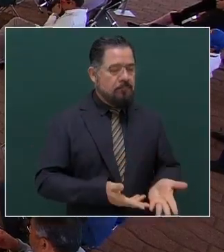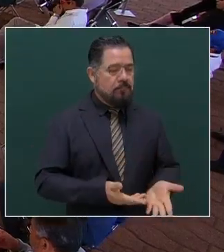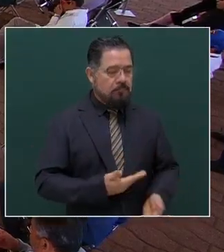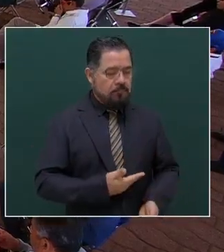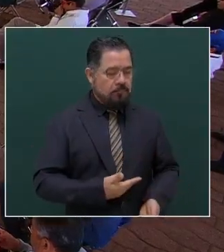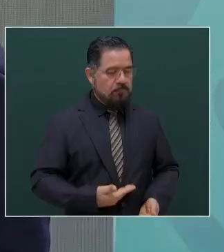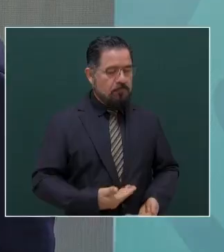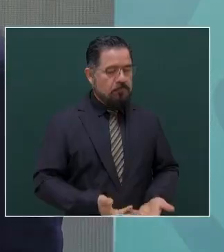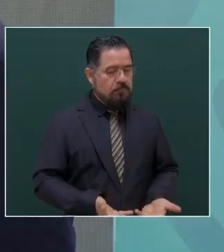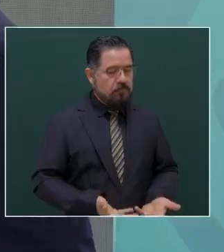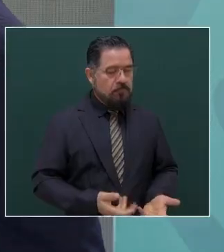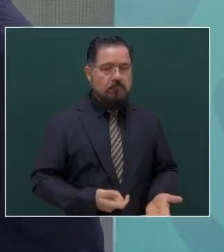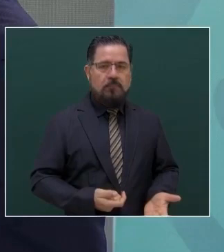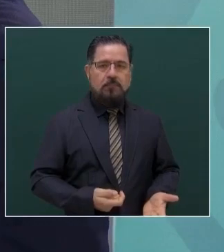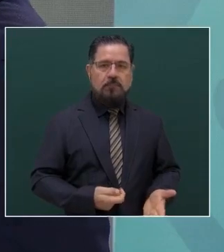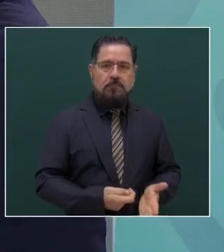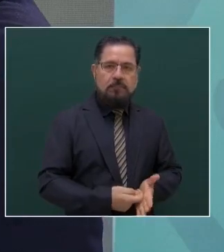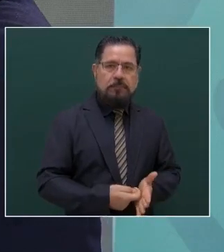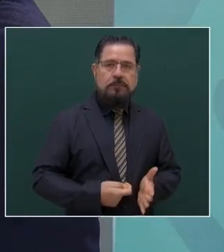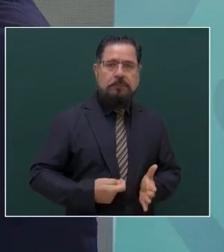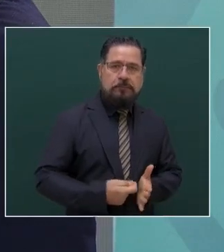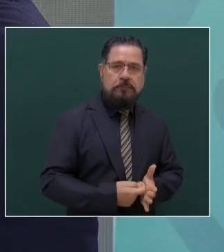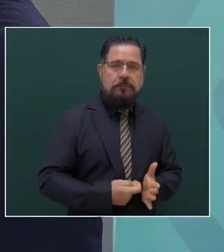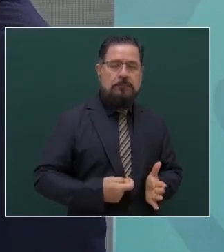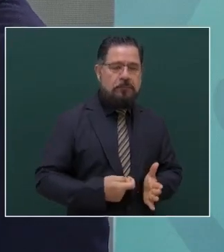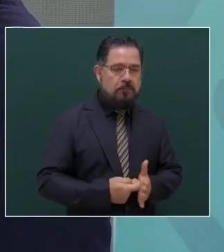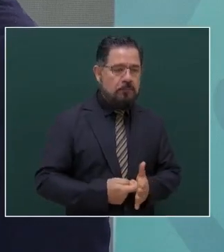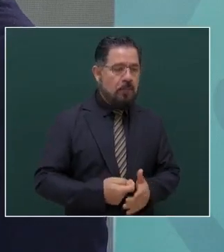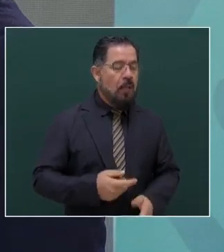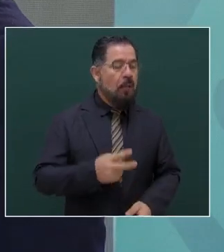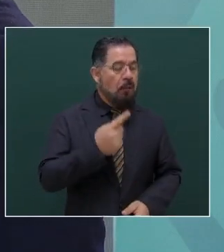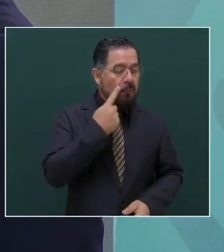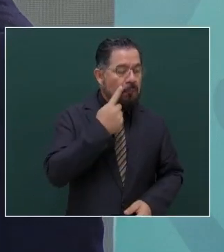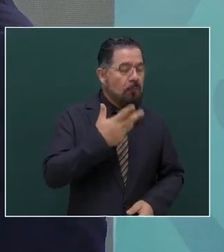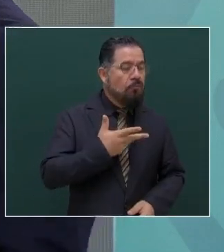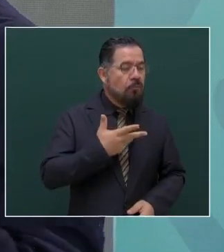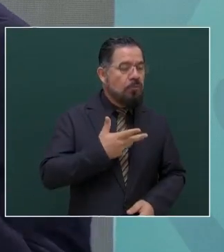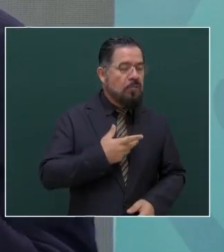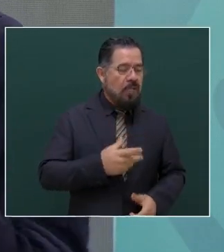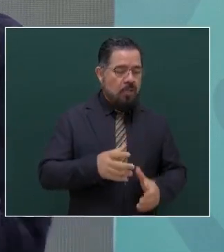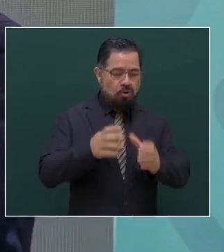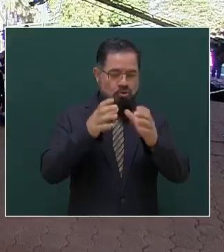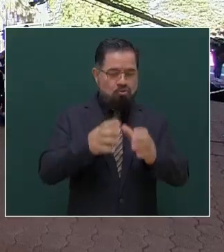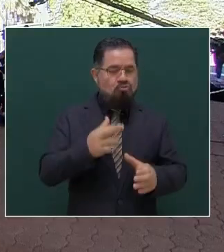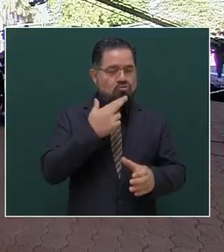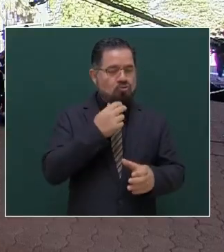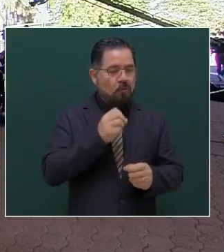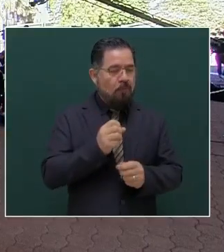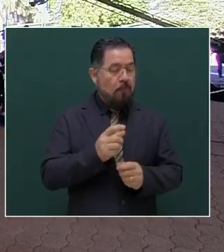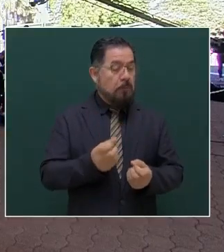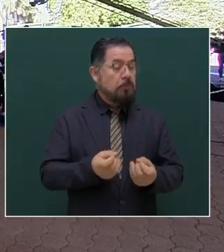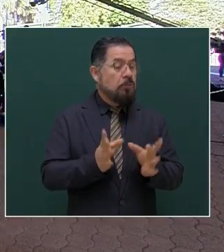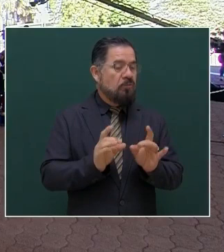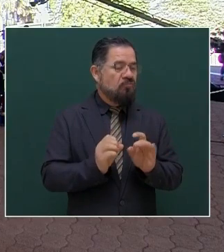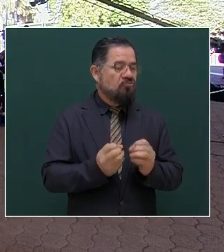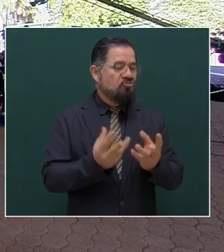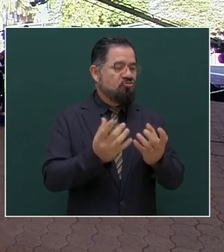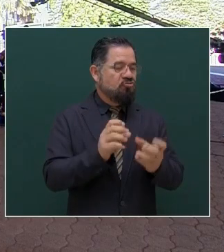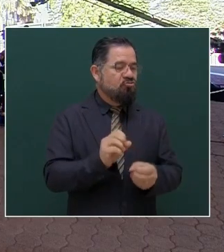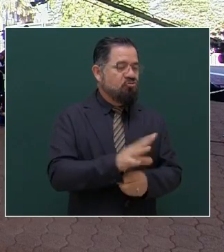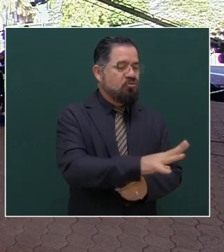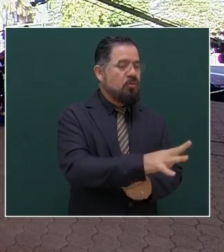que a ver si tienes extinguidor, a ver tu salida de emergencia,